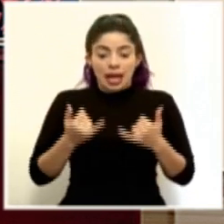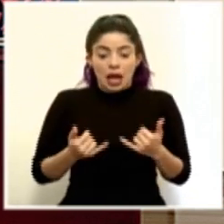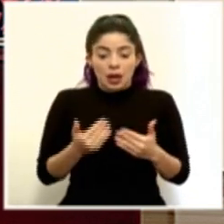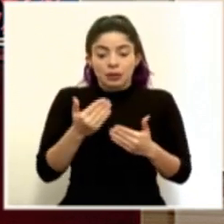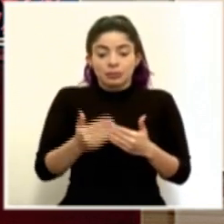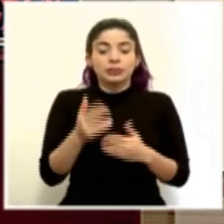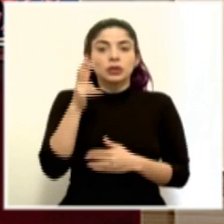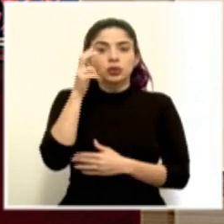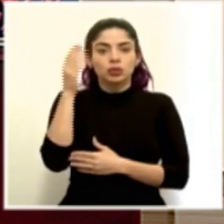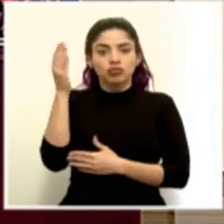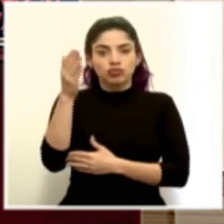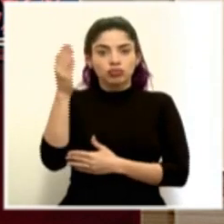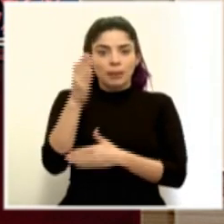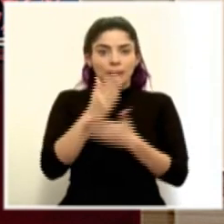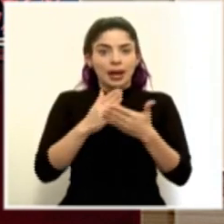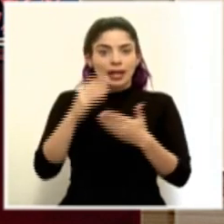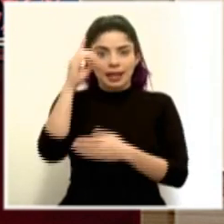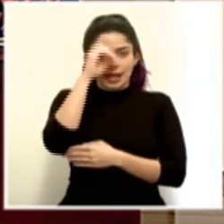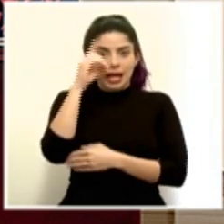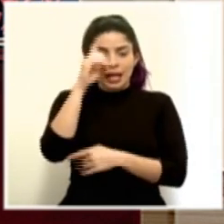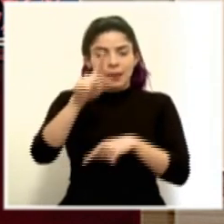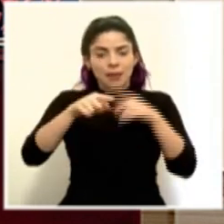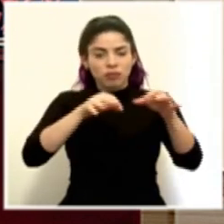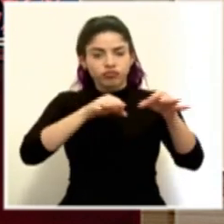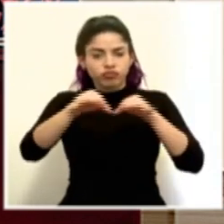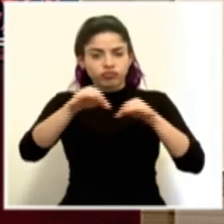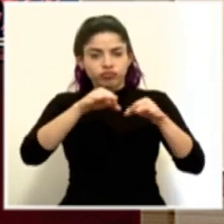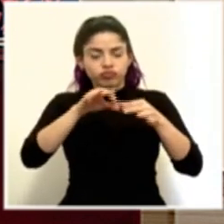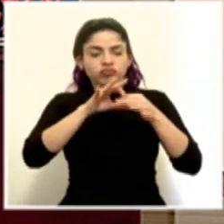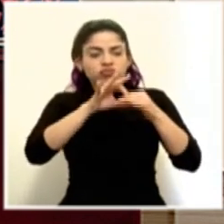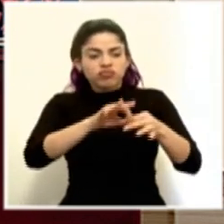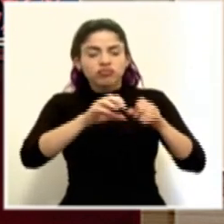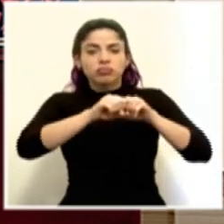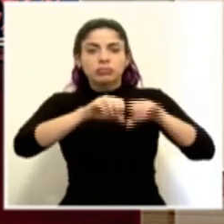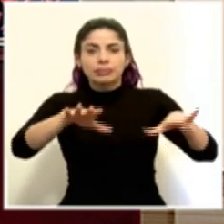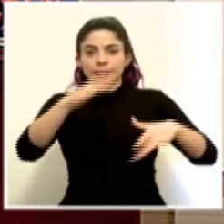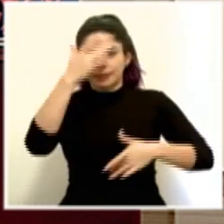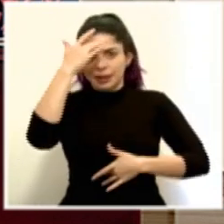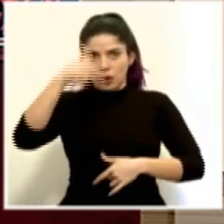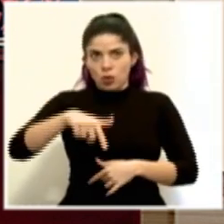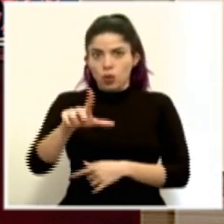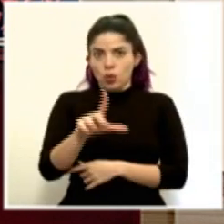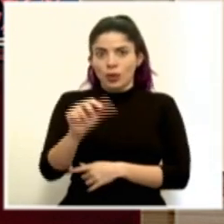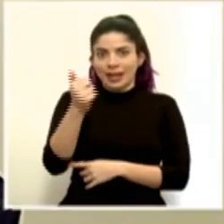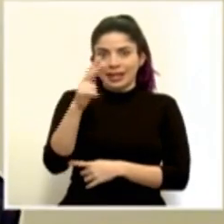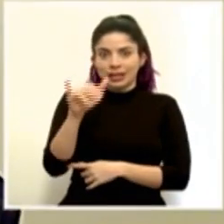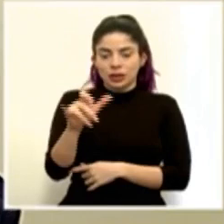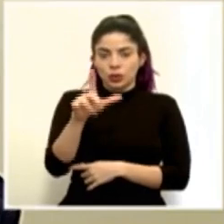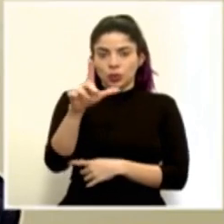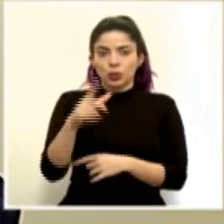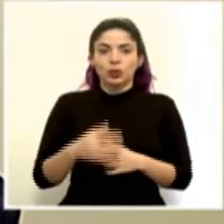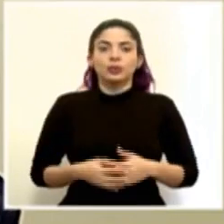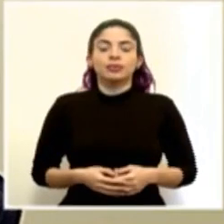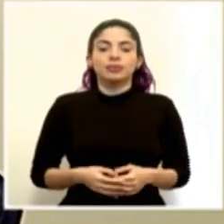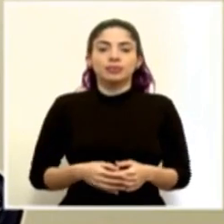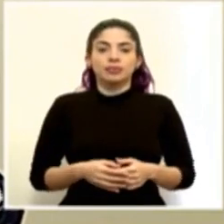inmediato escuchamos al doctor Daniel Salas, quien detallará el reporte epidemiológico para este lunes 13 de julio.